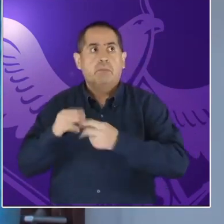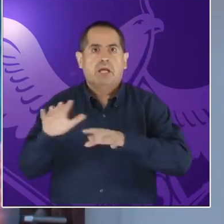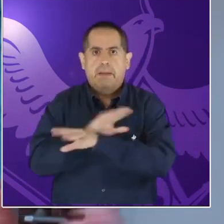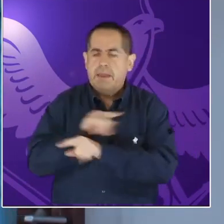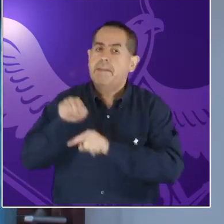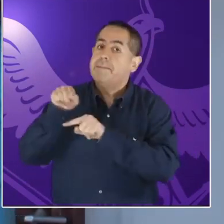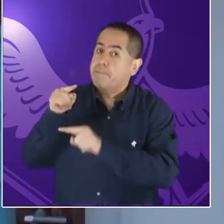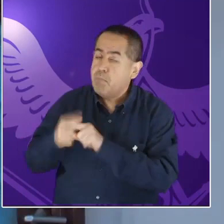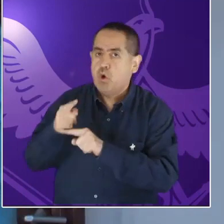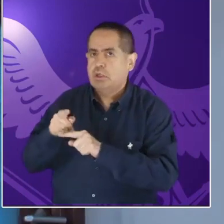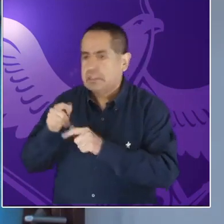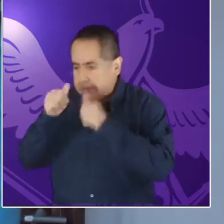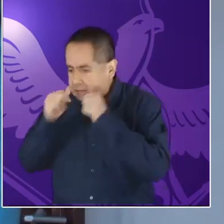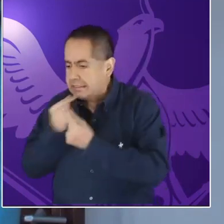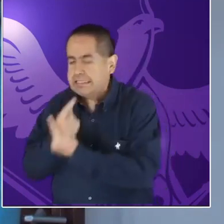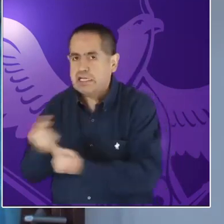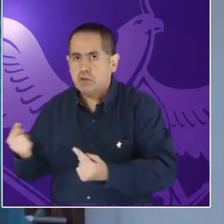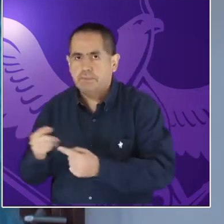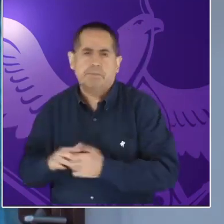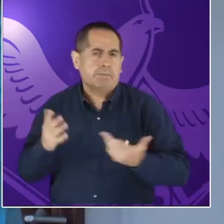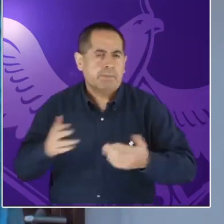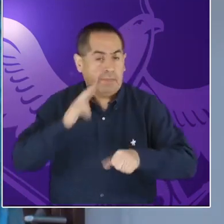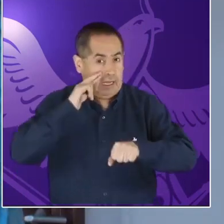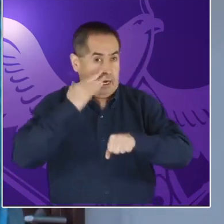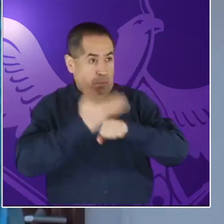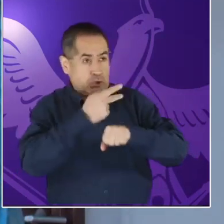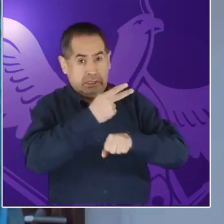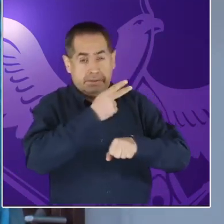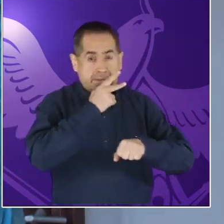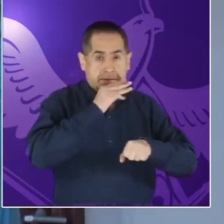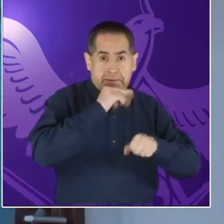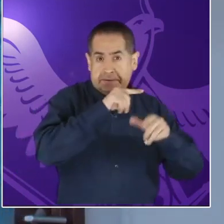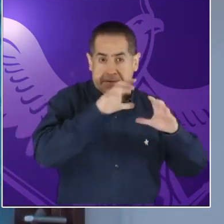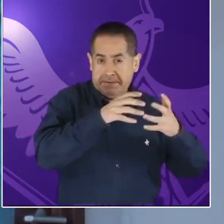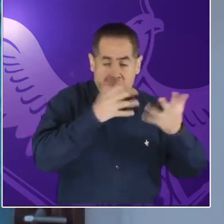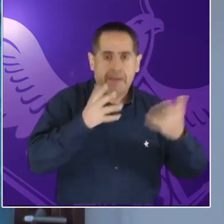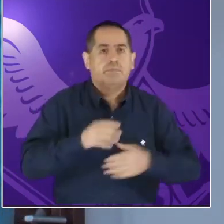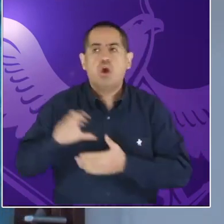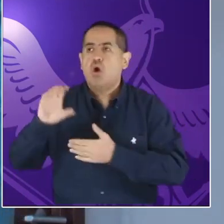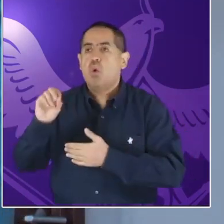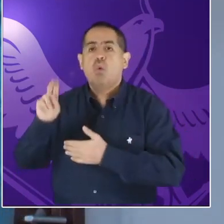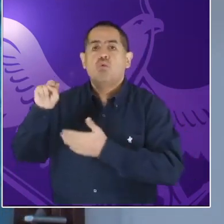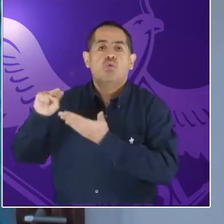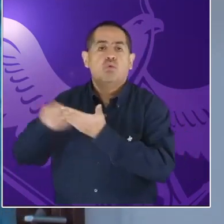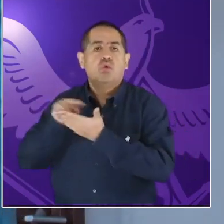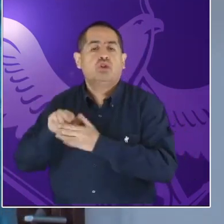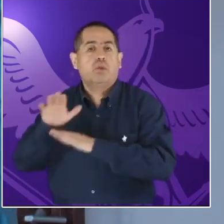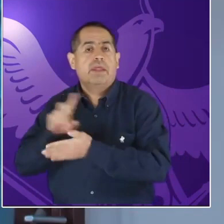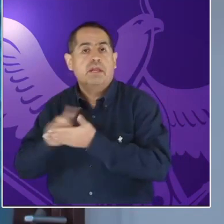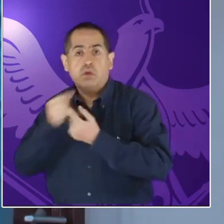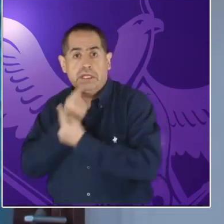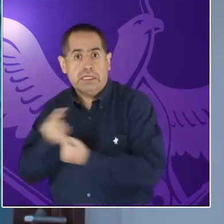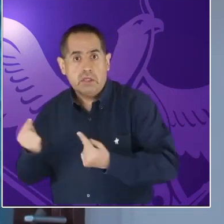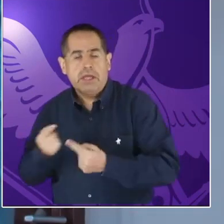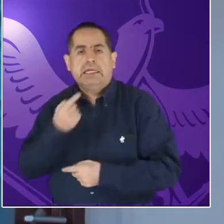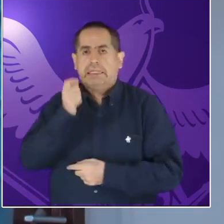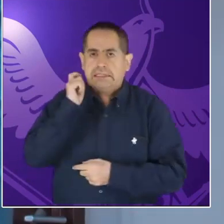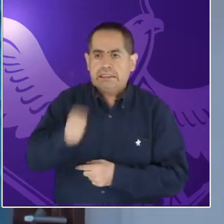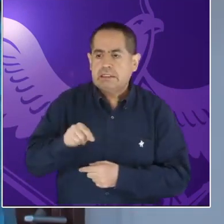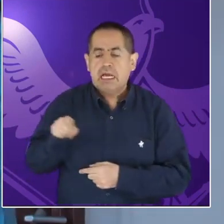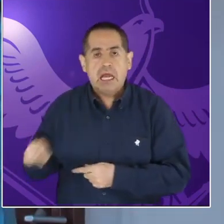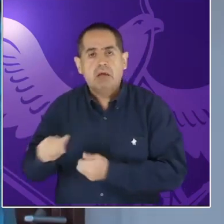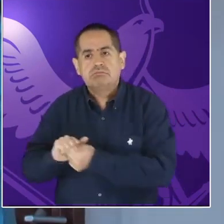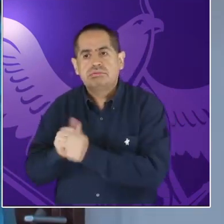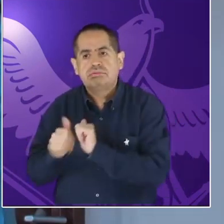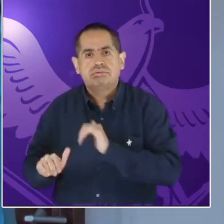de los cambios que se producen en un país. Ahora bien, dentro del concepto de responsabilidad parental, la Convención de los Derechos del